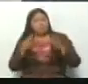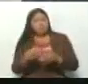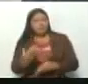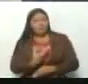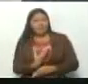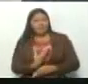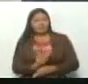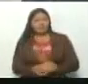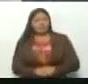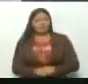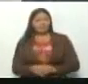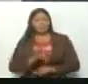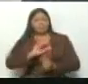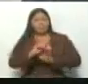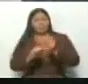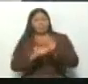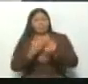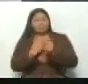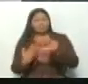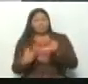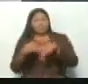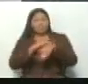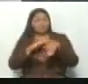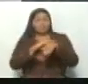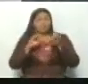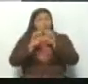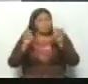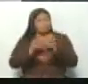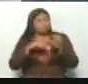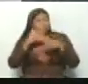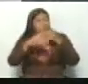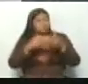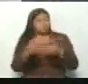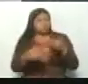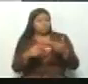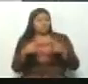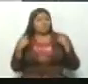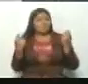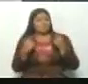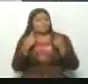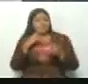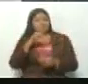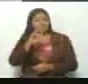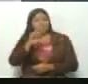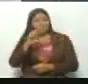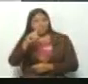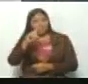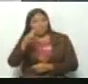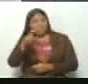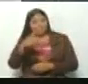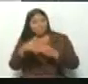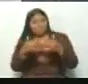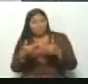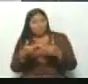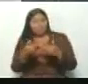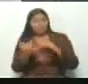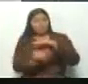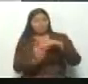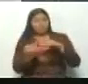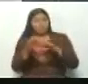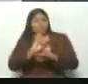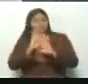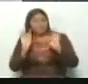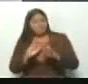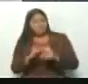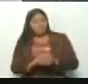alcaldes, con la vicepresidencia y con el Ministerio de Educación, que es una política permanente que se ejecuta a través de FEDE, que existe institucionalmente y que es muy robusta